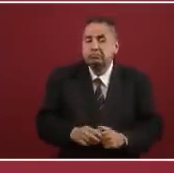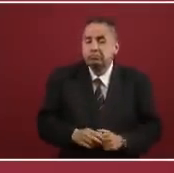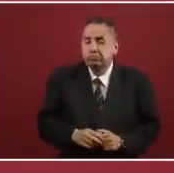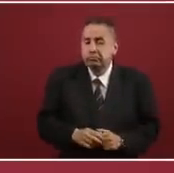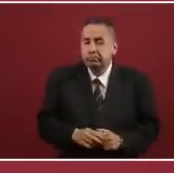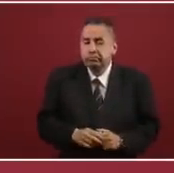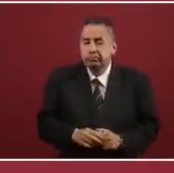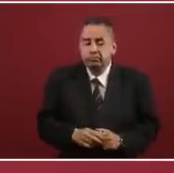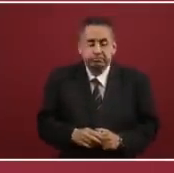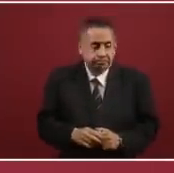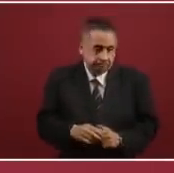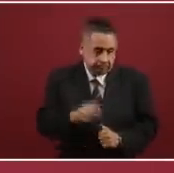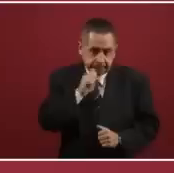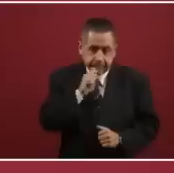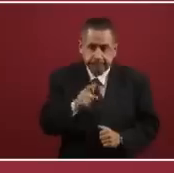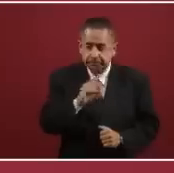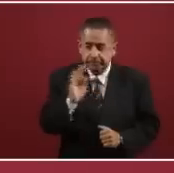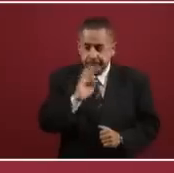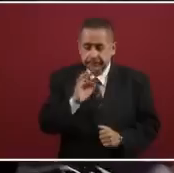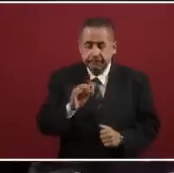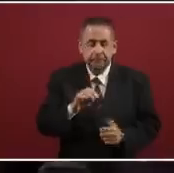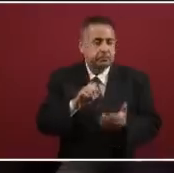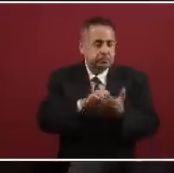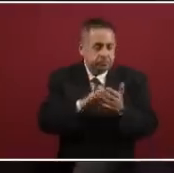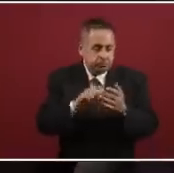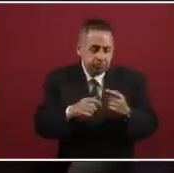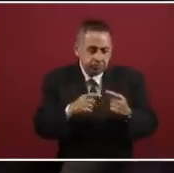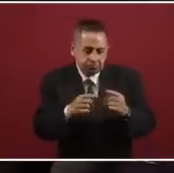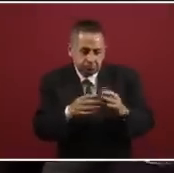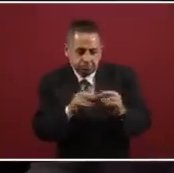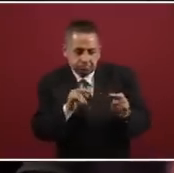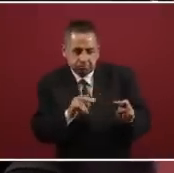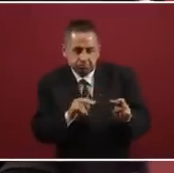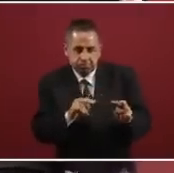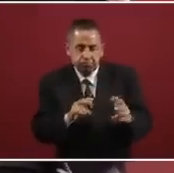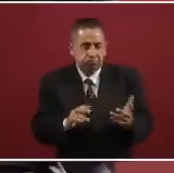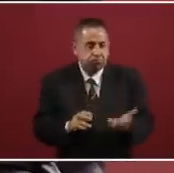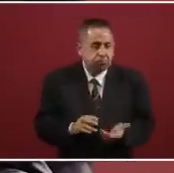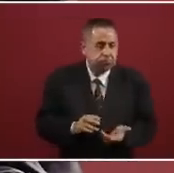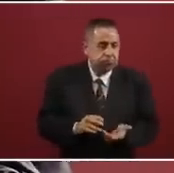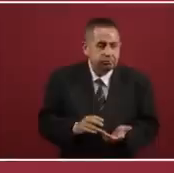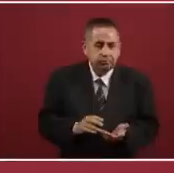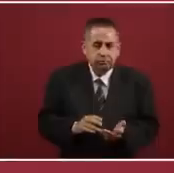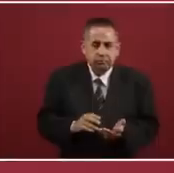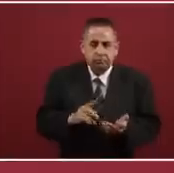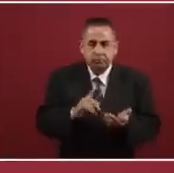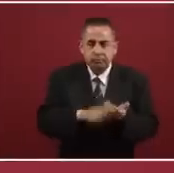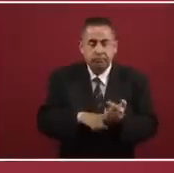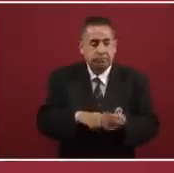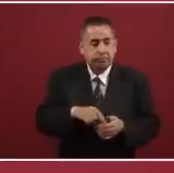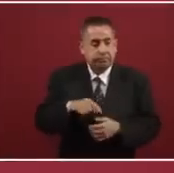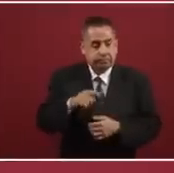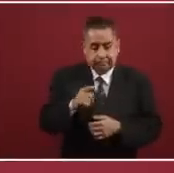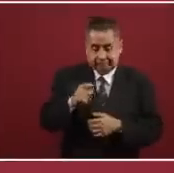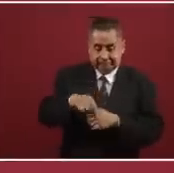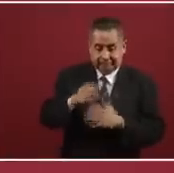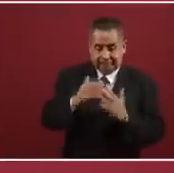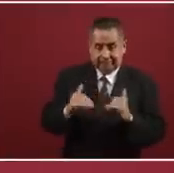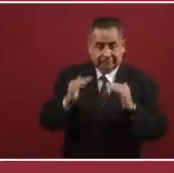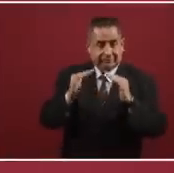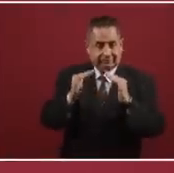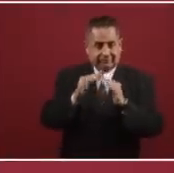sino que si se hace una papa o dos en la casa,